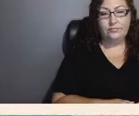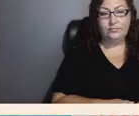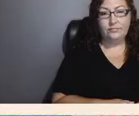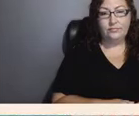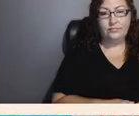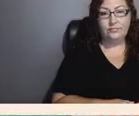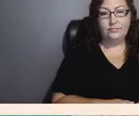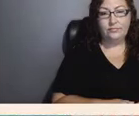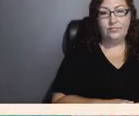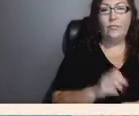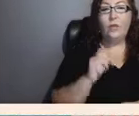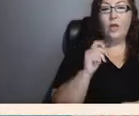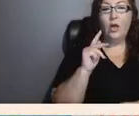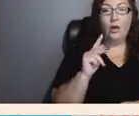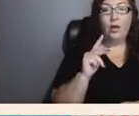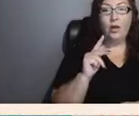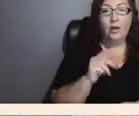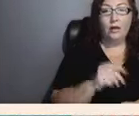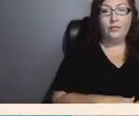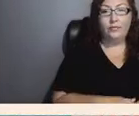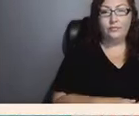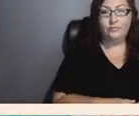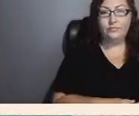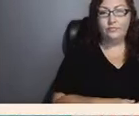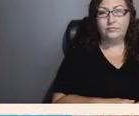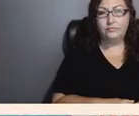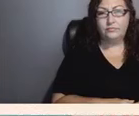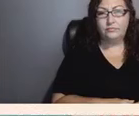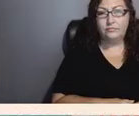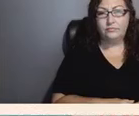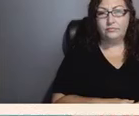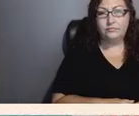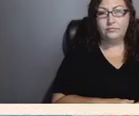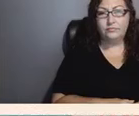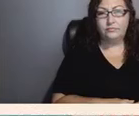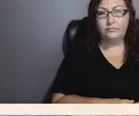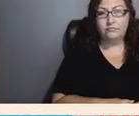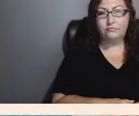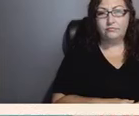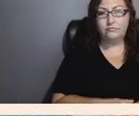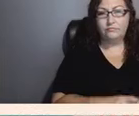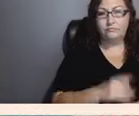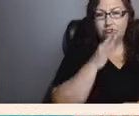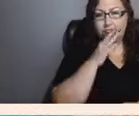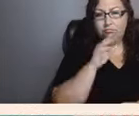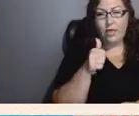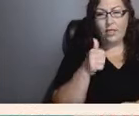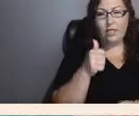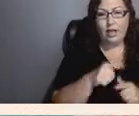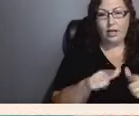Ok, ¿qué tienes allí? Una calimba. Una calimba. A ver cómo suena.